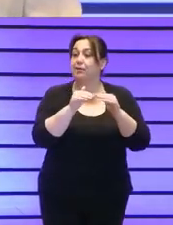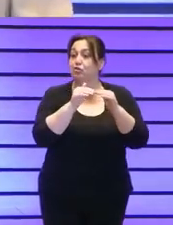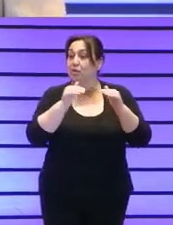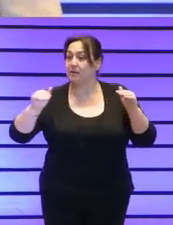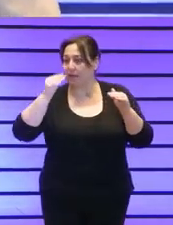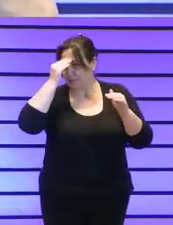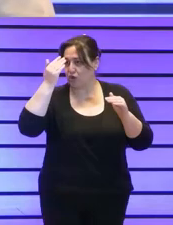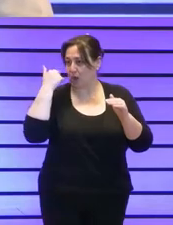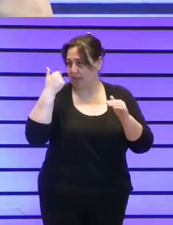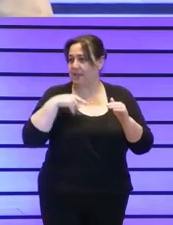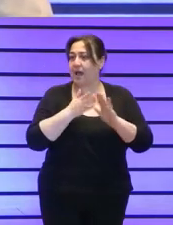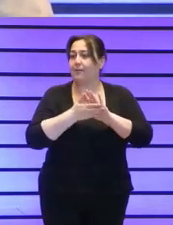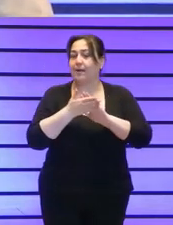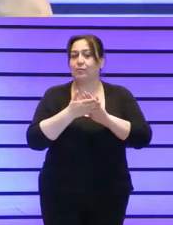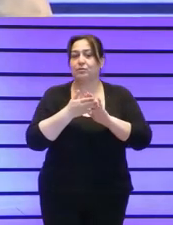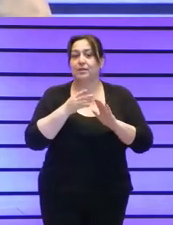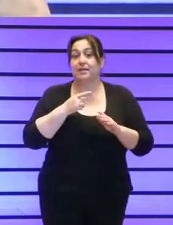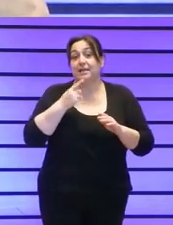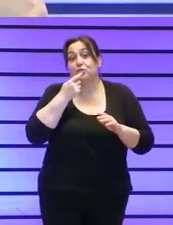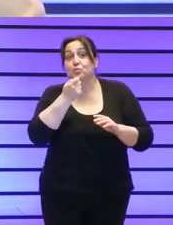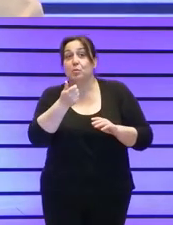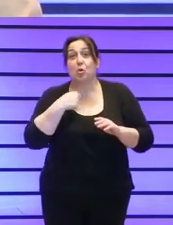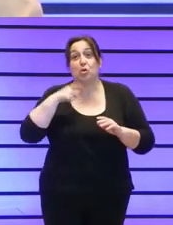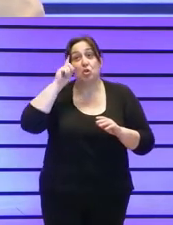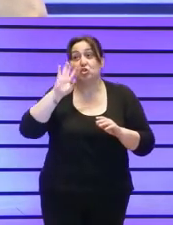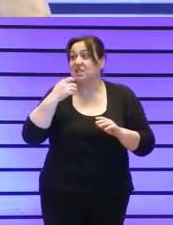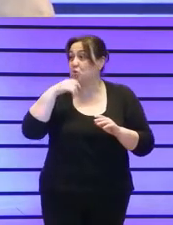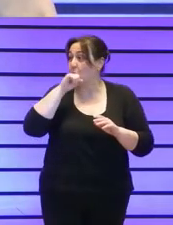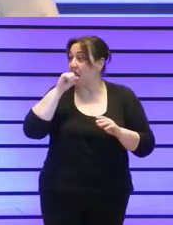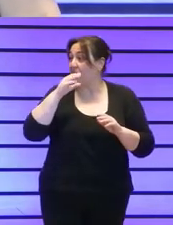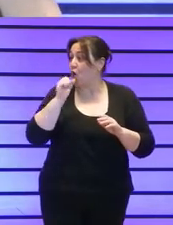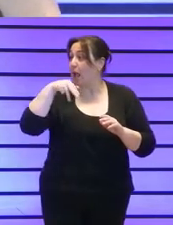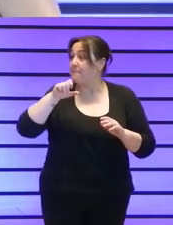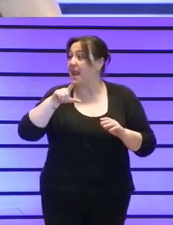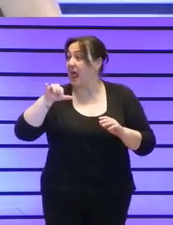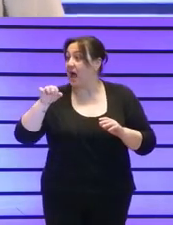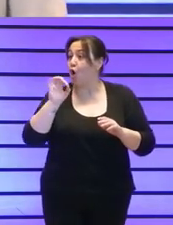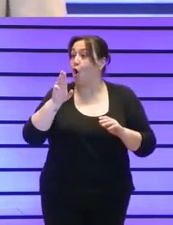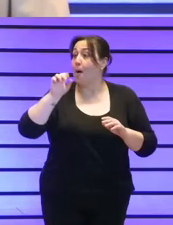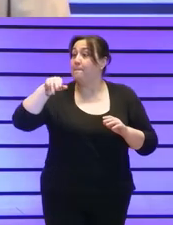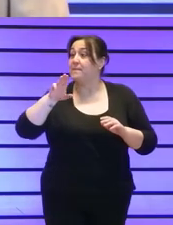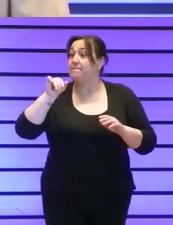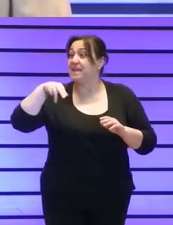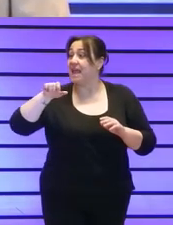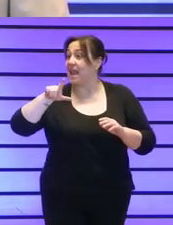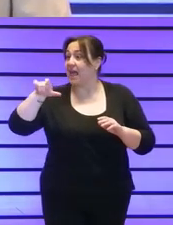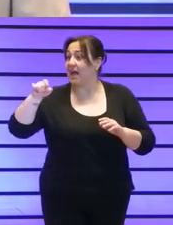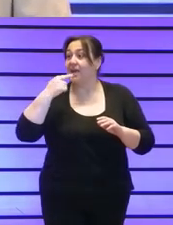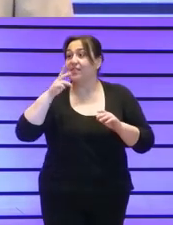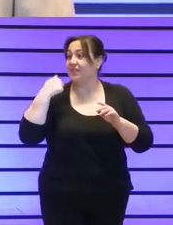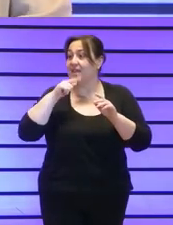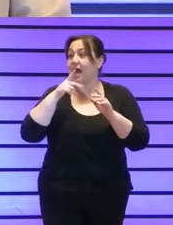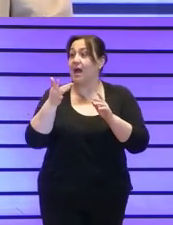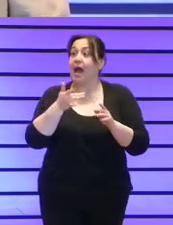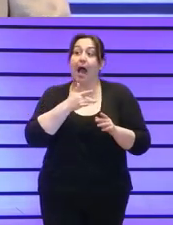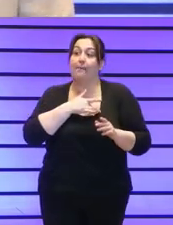¿no? Es que le ha pasado un poco, no sé si es una canción de Camelo, de Pimpinela, ¿no? Que dice que se le gastó el amor